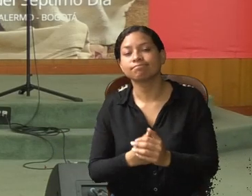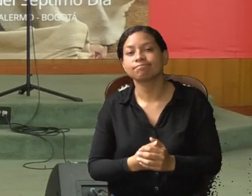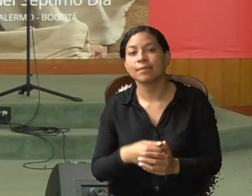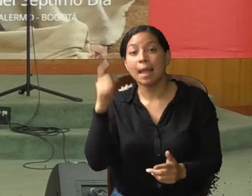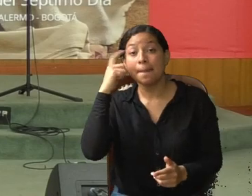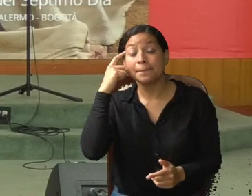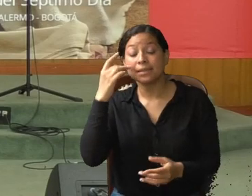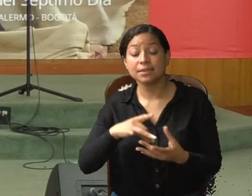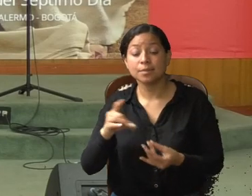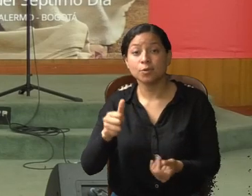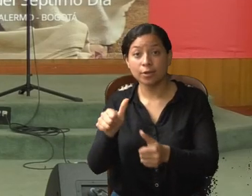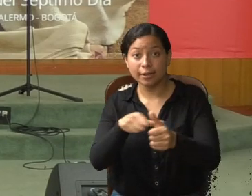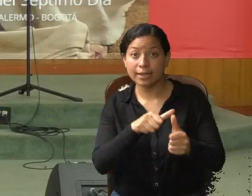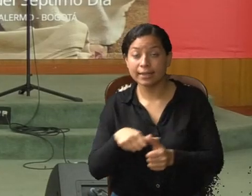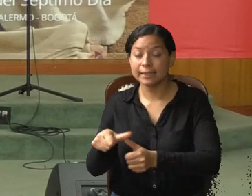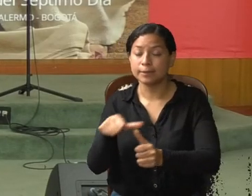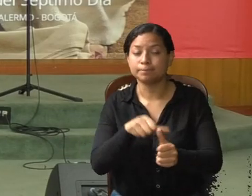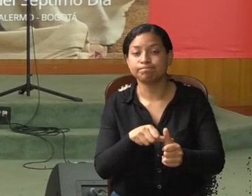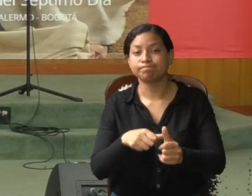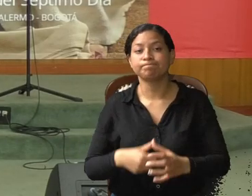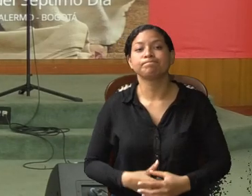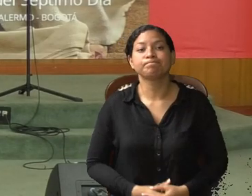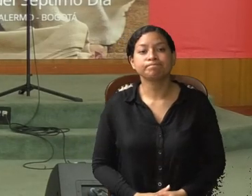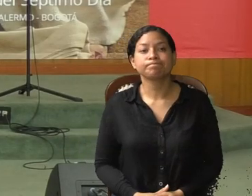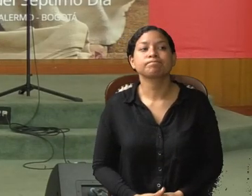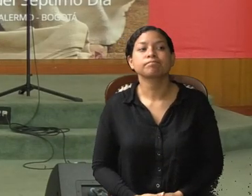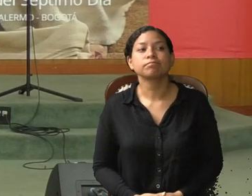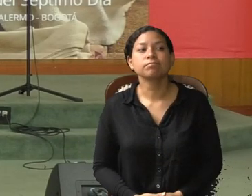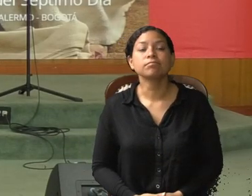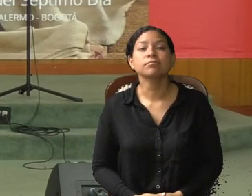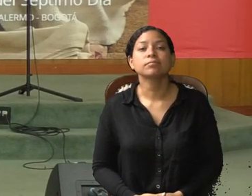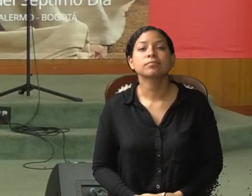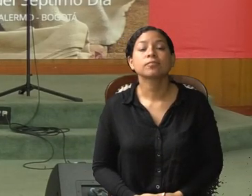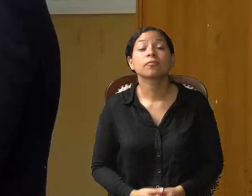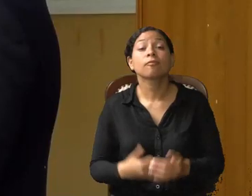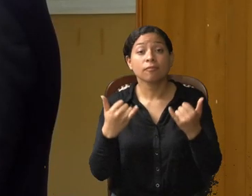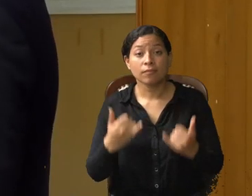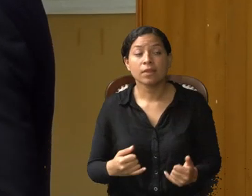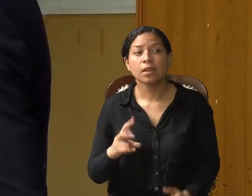espiritual. Y antes de avanzar, quisiera sacar una segunda lección, ¿saben?